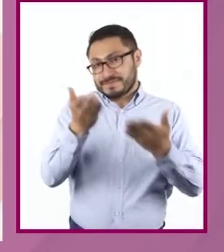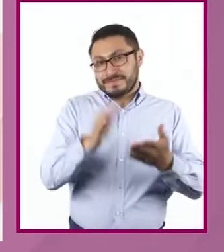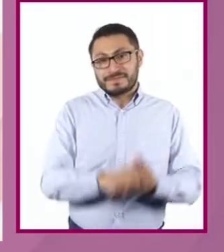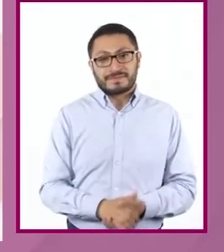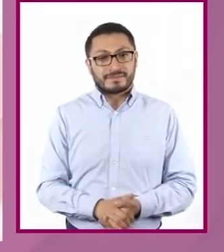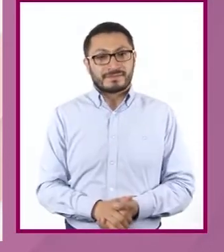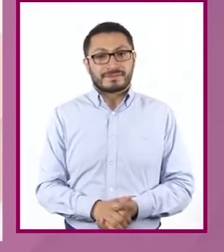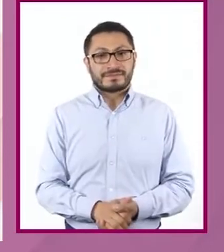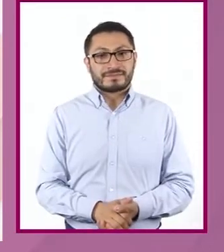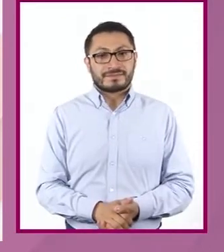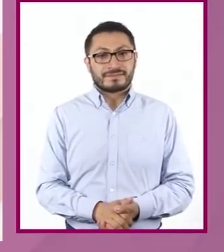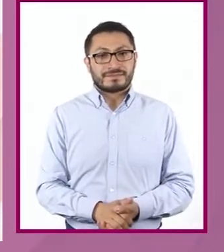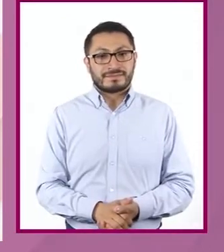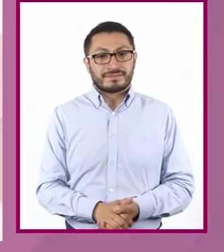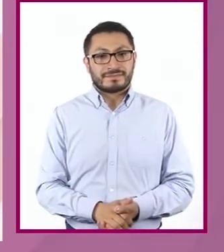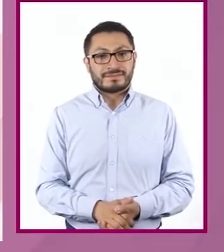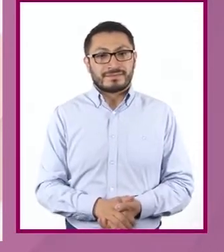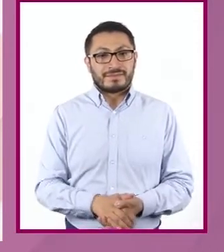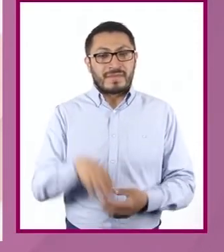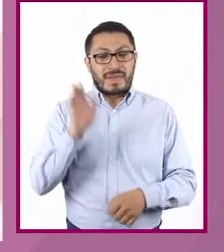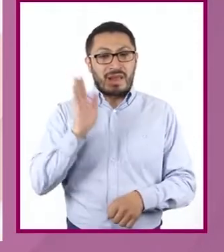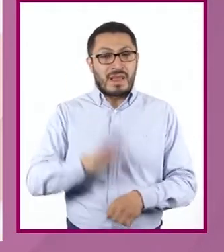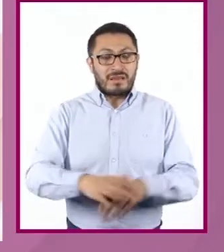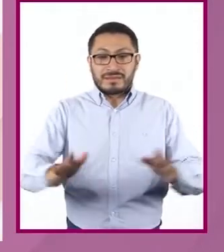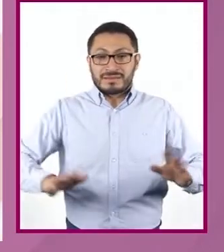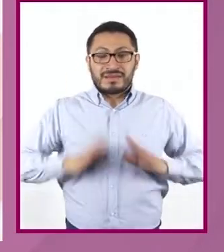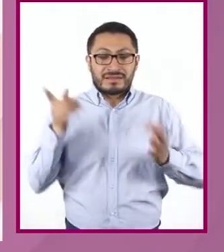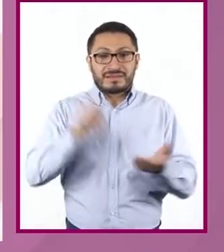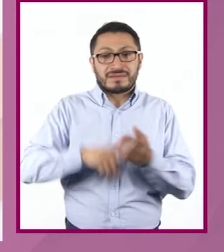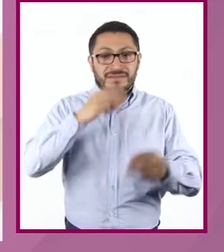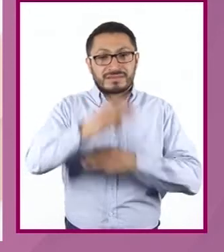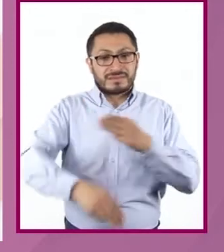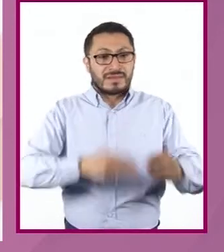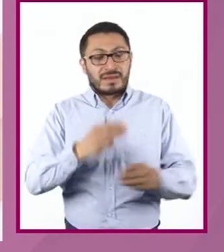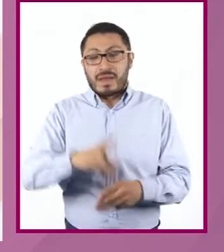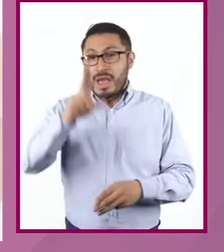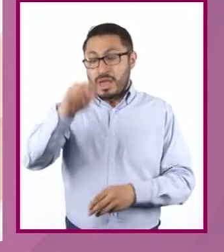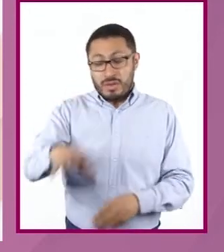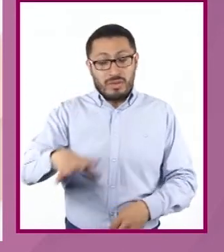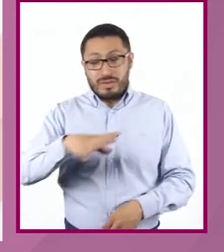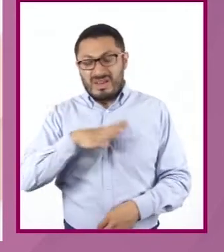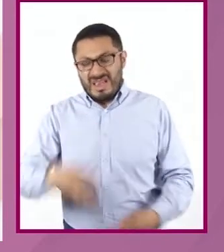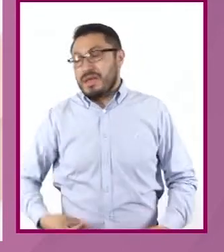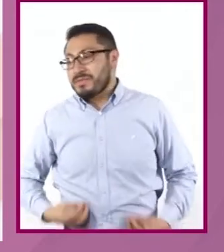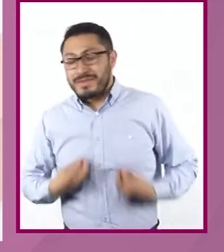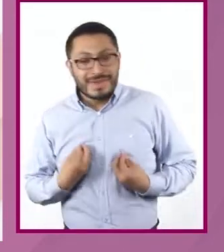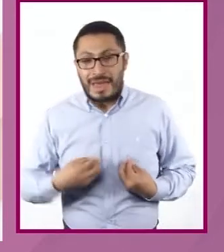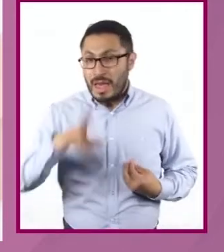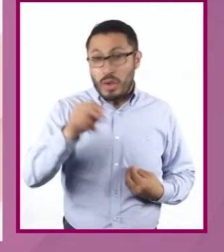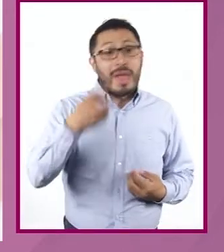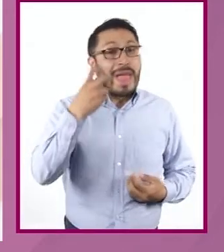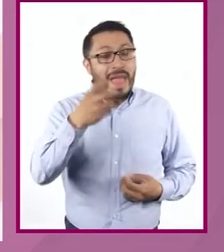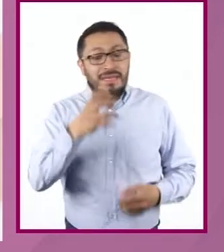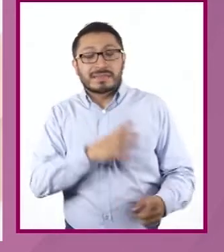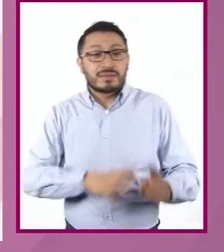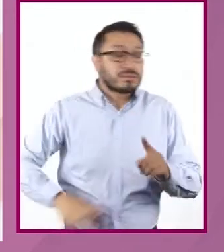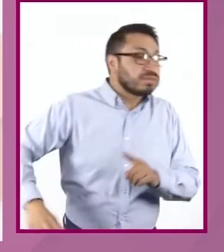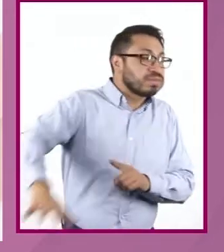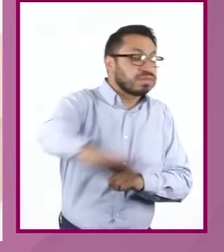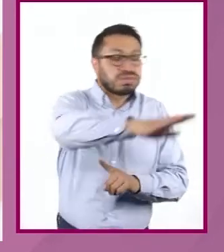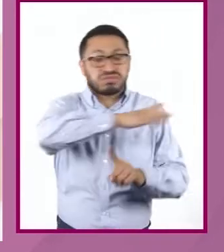Lo que más sorprende en la Tierra no es la existencia de vida, sino que ésta se encuentre por todas